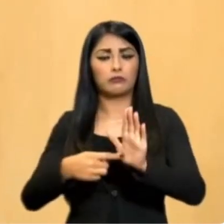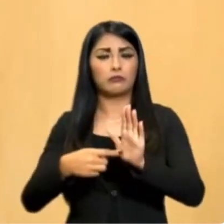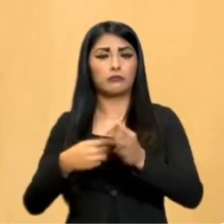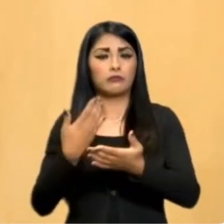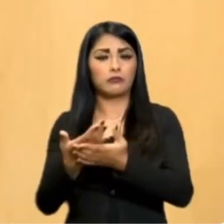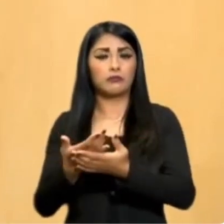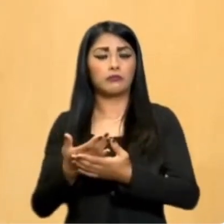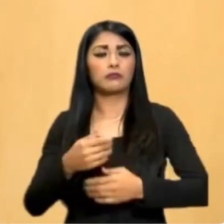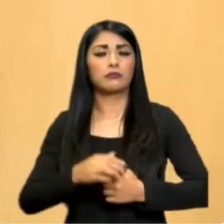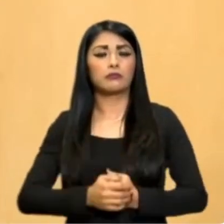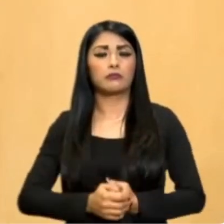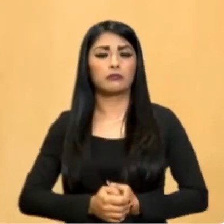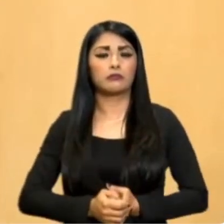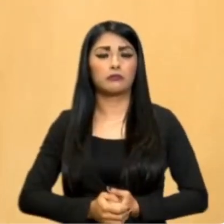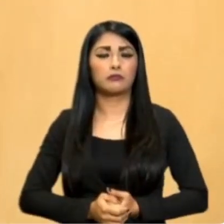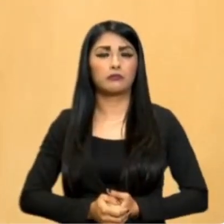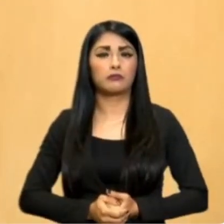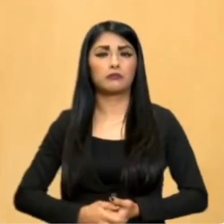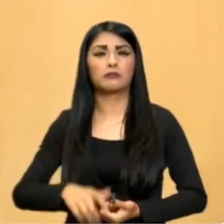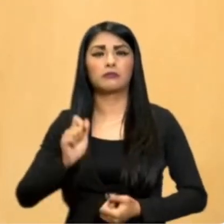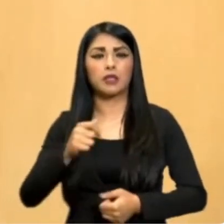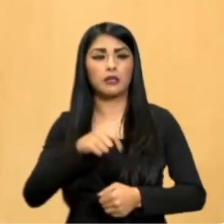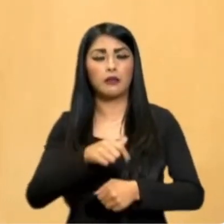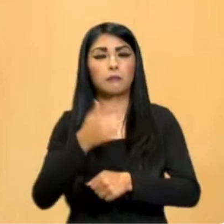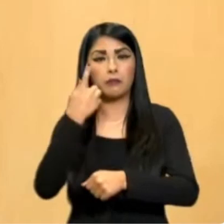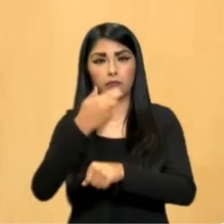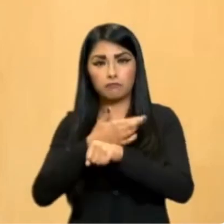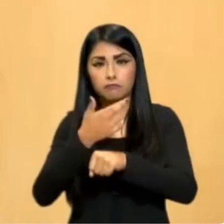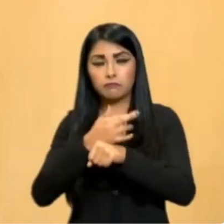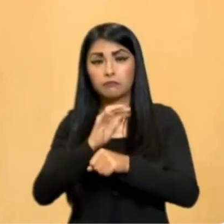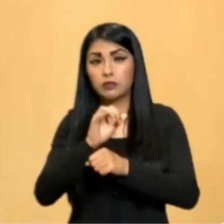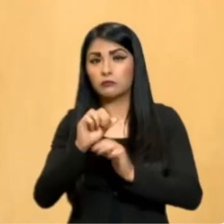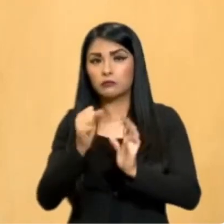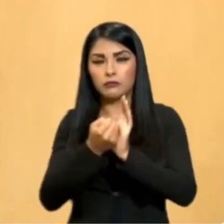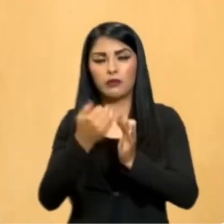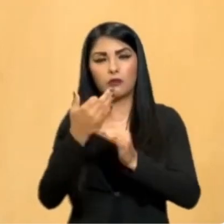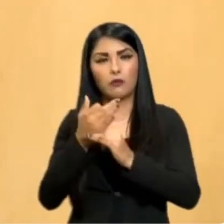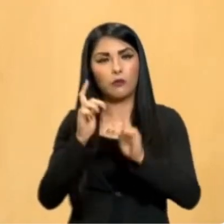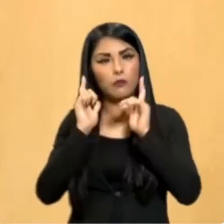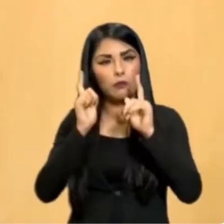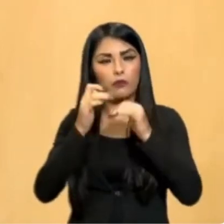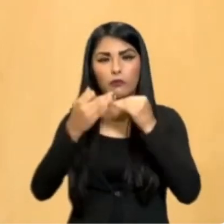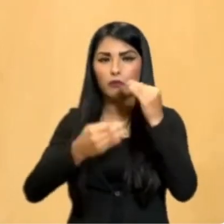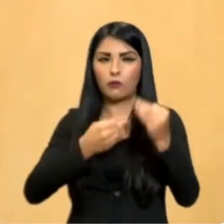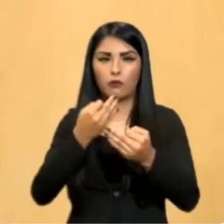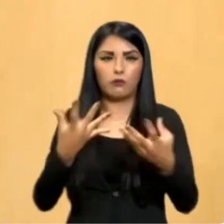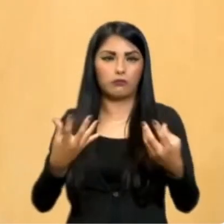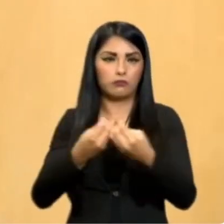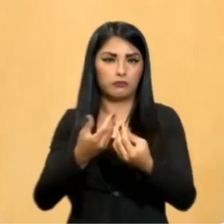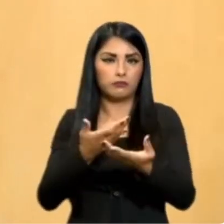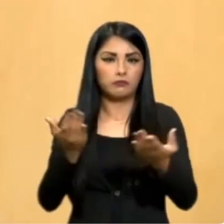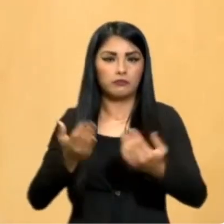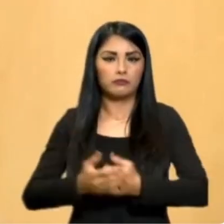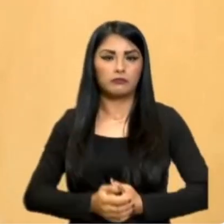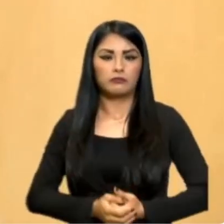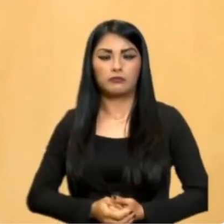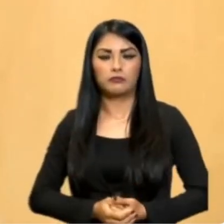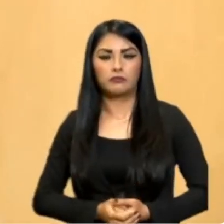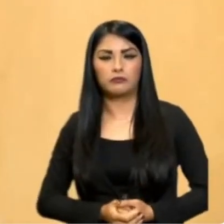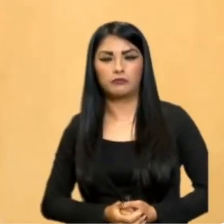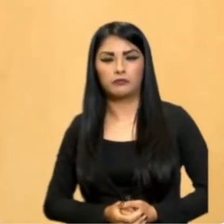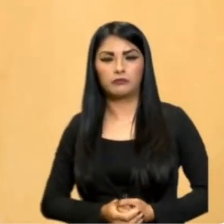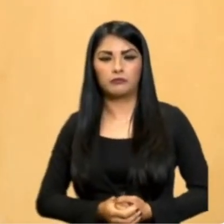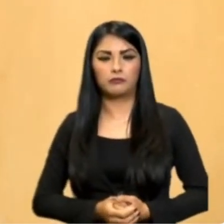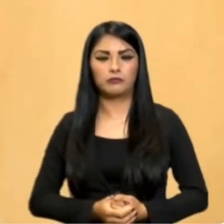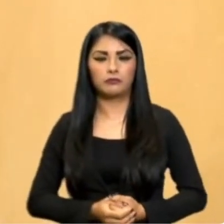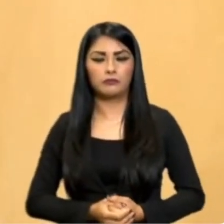restantes para que nombren a regidoras como presidentas de estas comisiones. Al hablar a favor de la propuesta, la legisladora